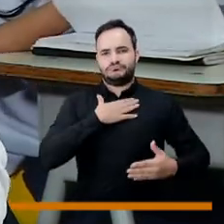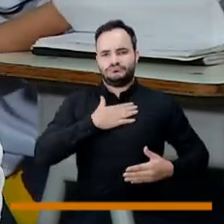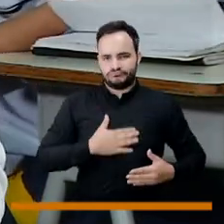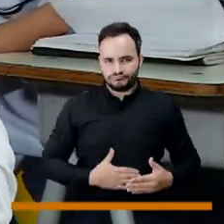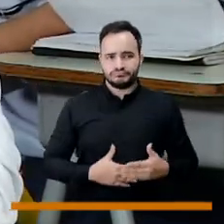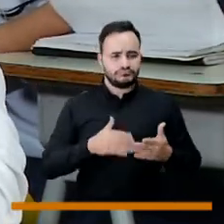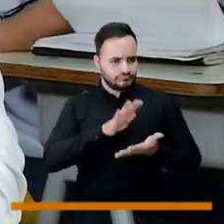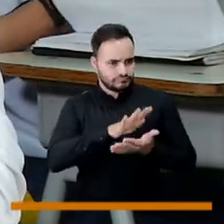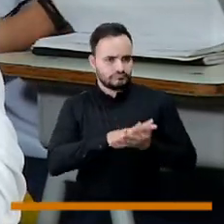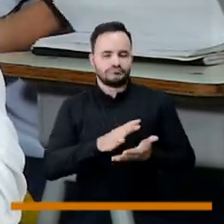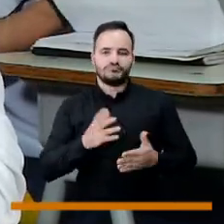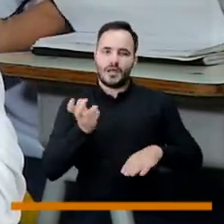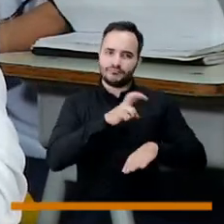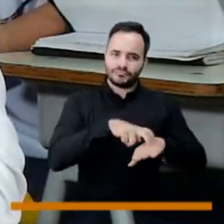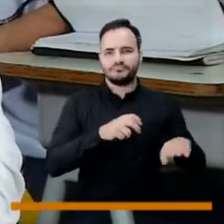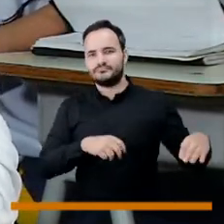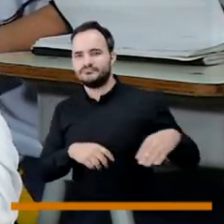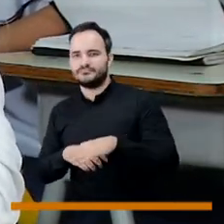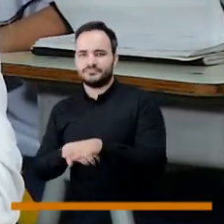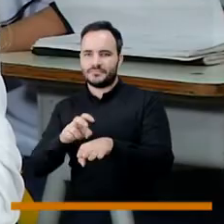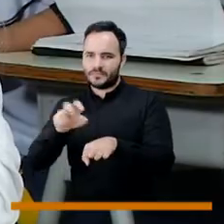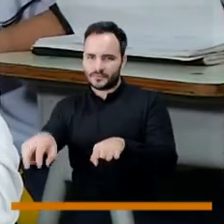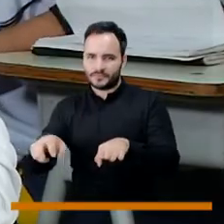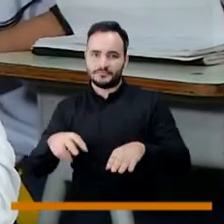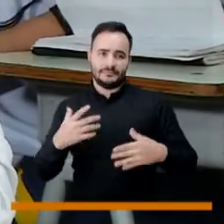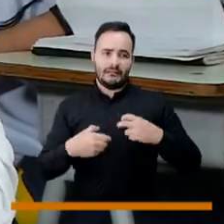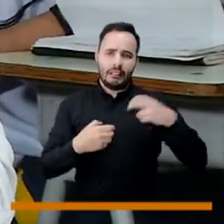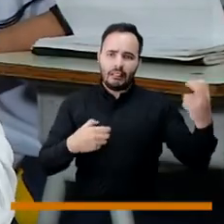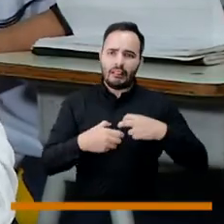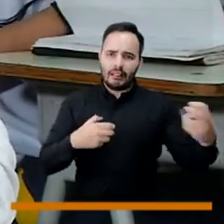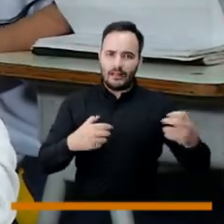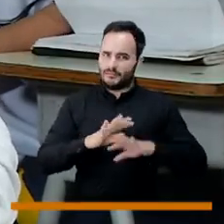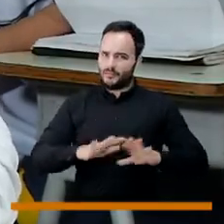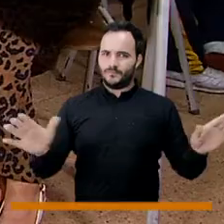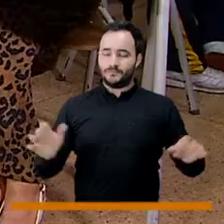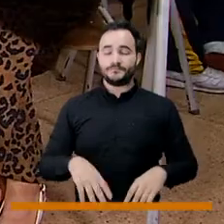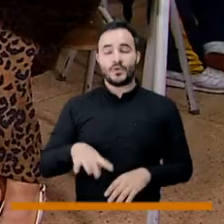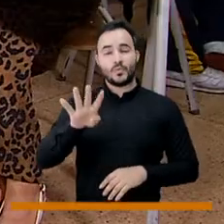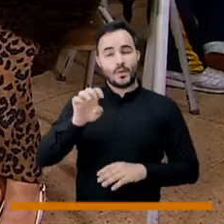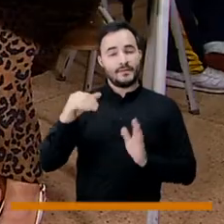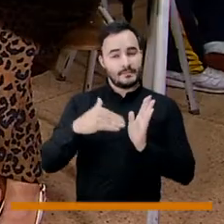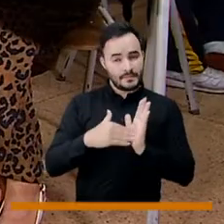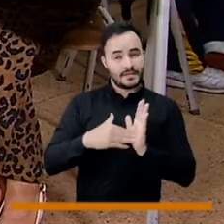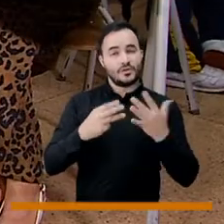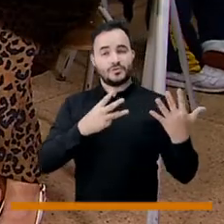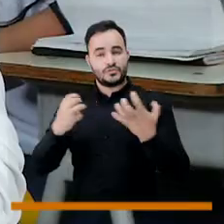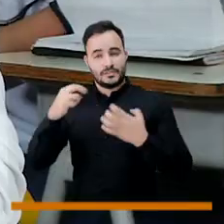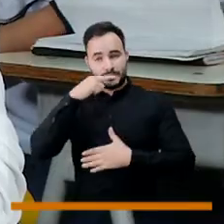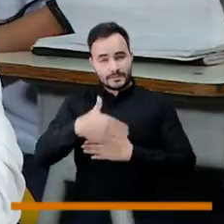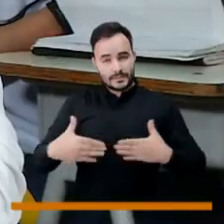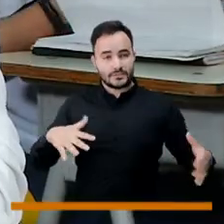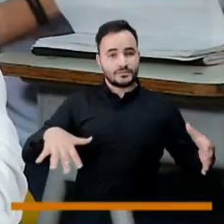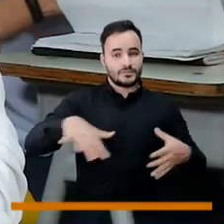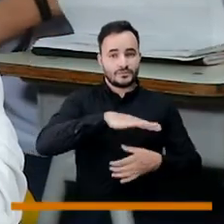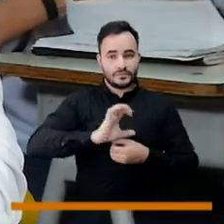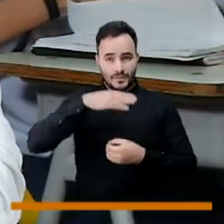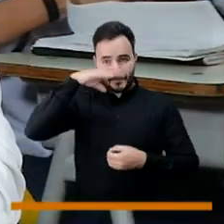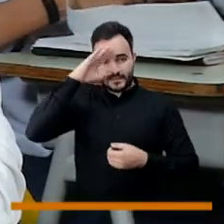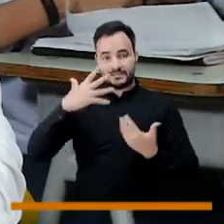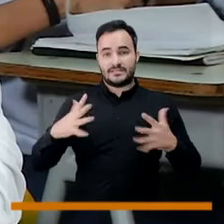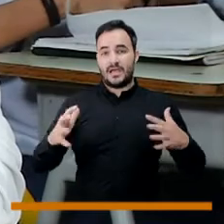fundamental para poder avanzar y para disminuir esos índices de deserción en medellín en medellín existen nueve mil